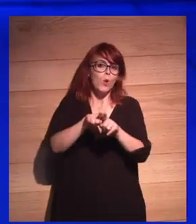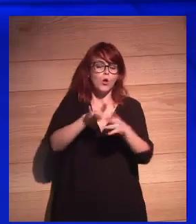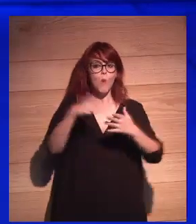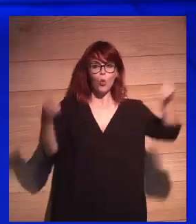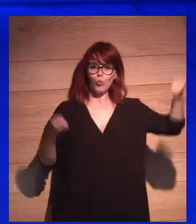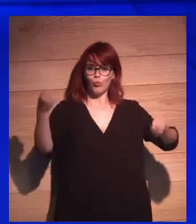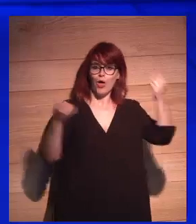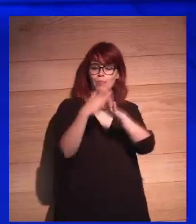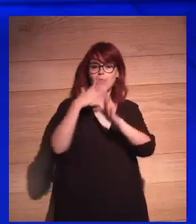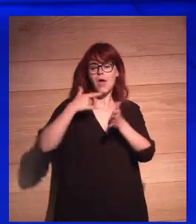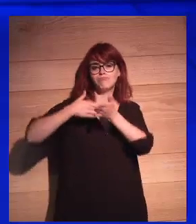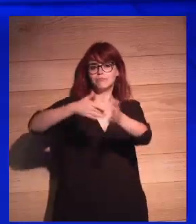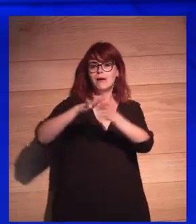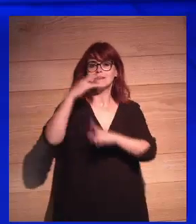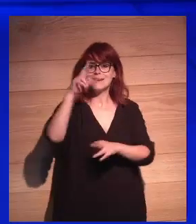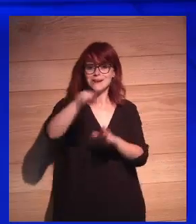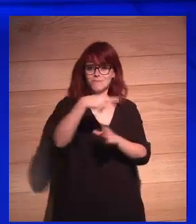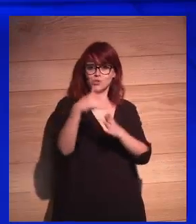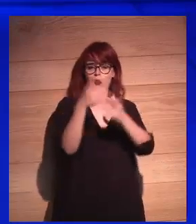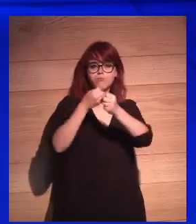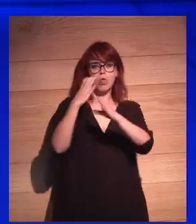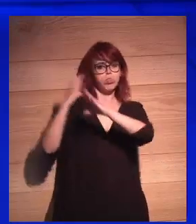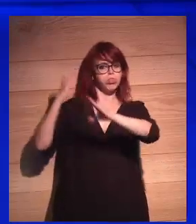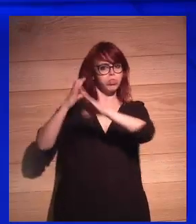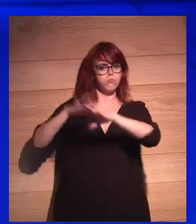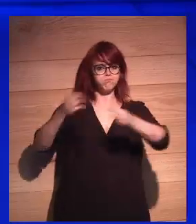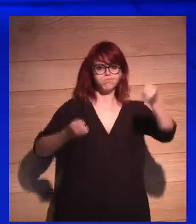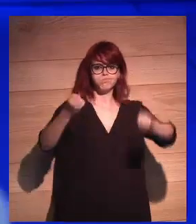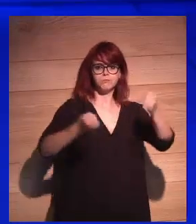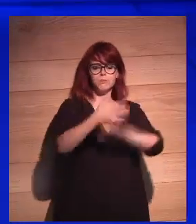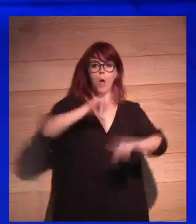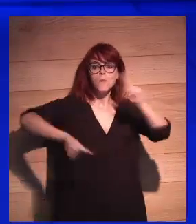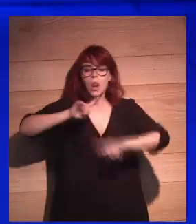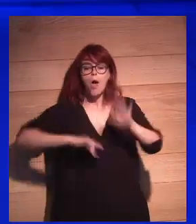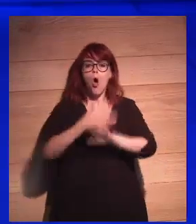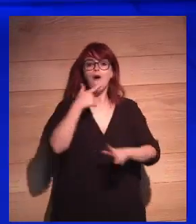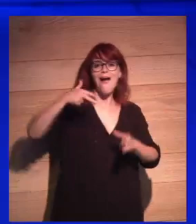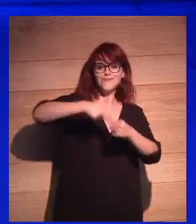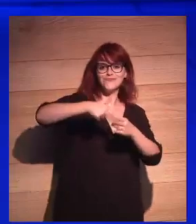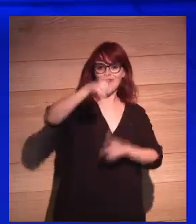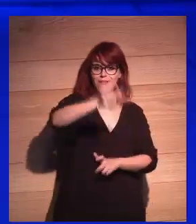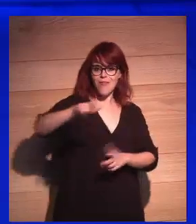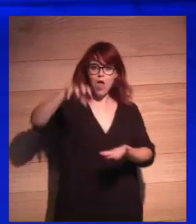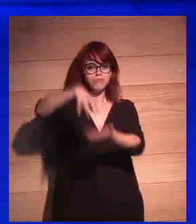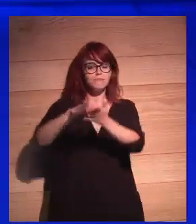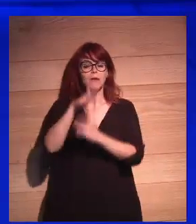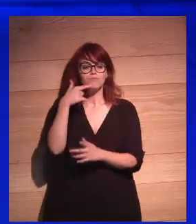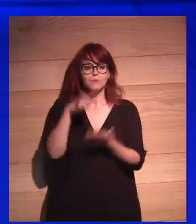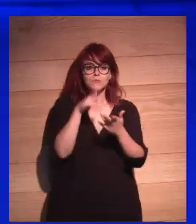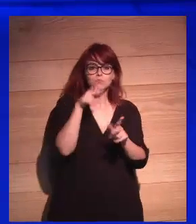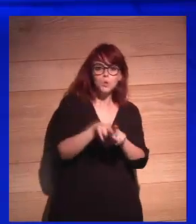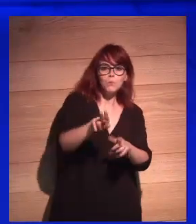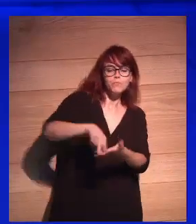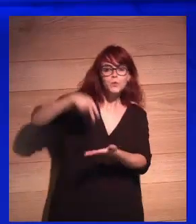conductor de Repsol. Desde conducir un camión cisterna con distintas adversidades, llevarlo a la gasolinera y una vez que llega a la gasolinera el conductor se levanta